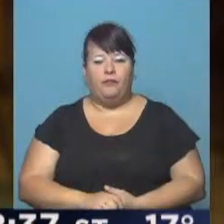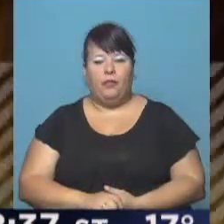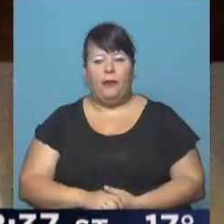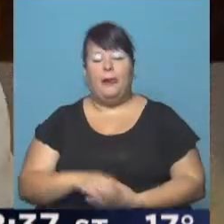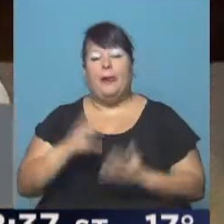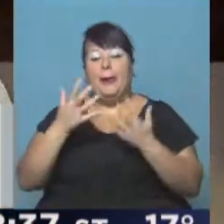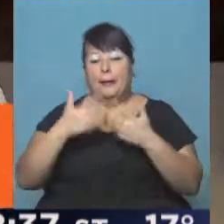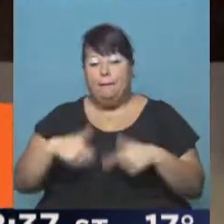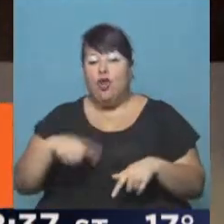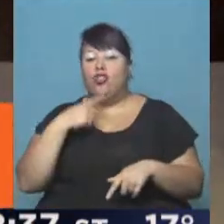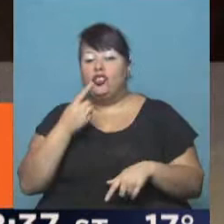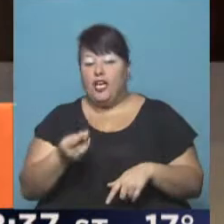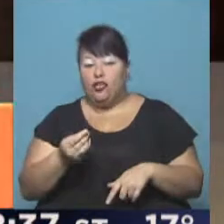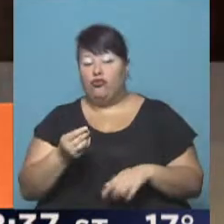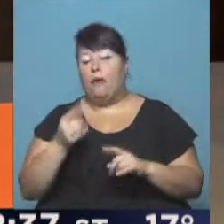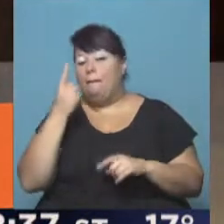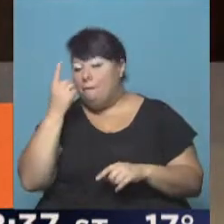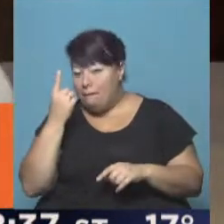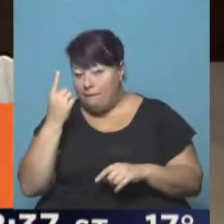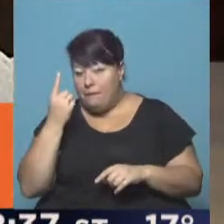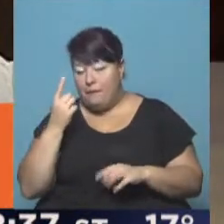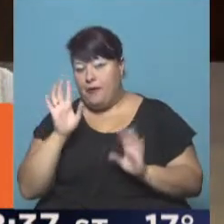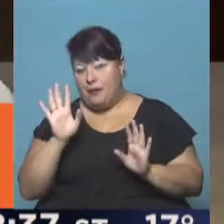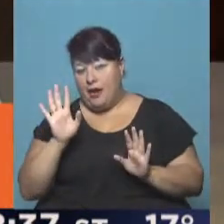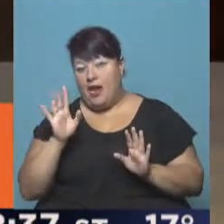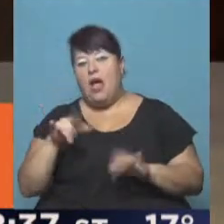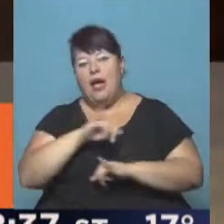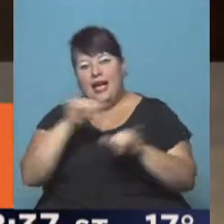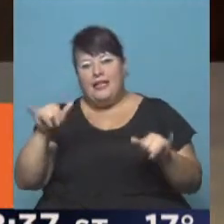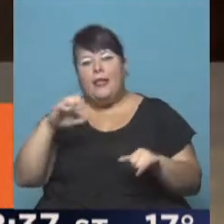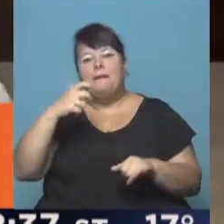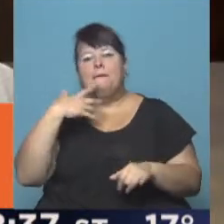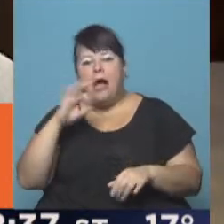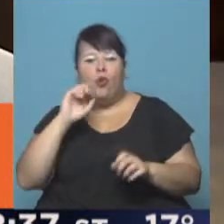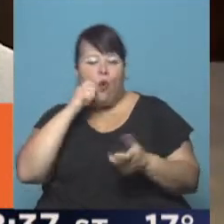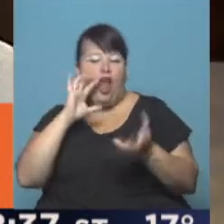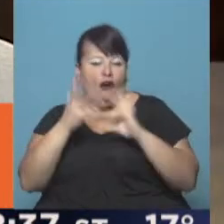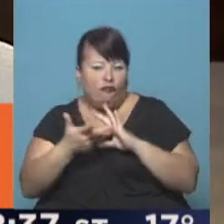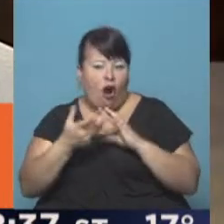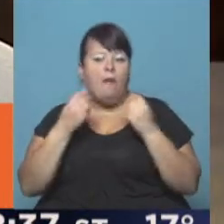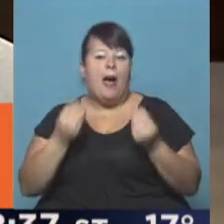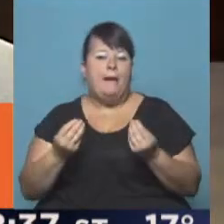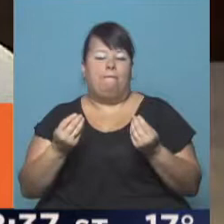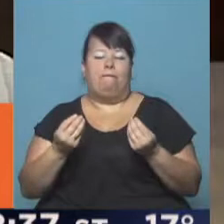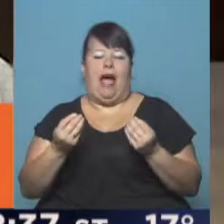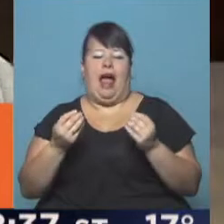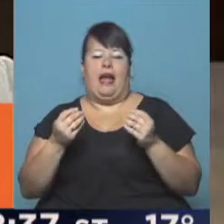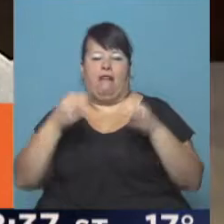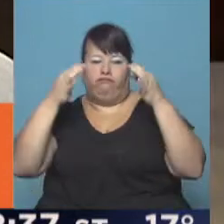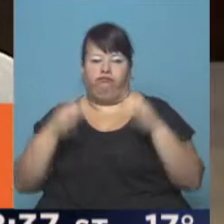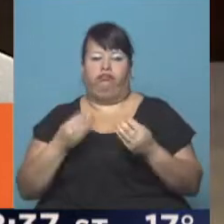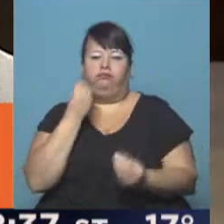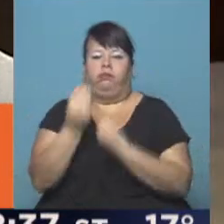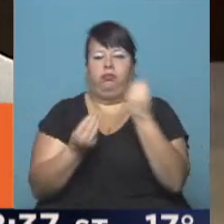el proyecto consiste primero en dar a entender que las pasos es una buena herramienta es un buen instrumento para definir